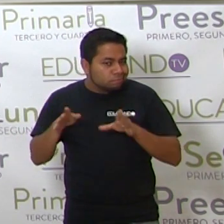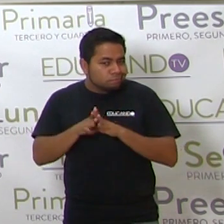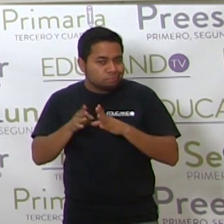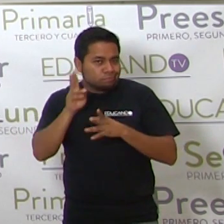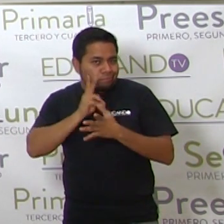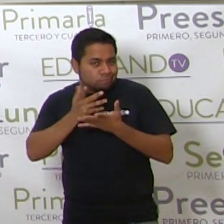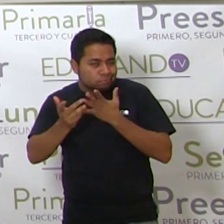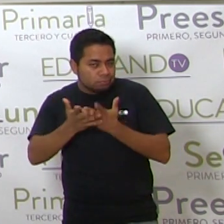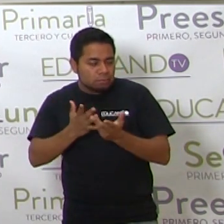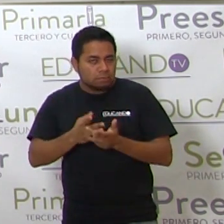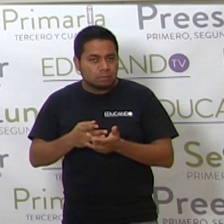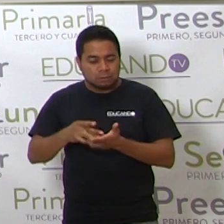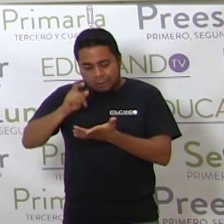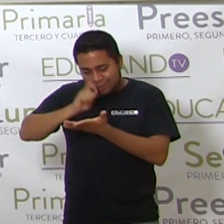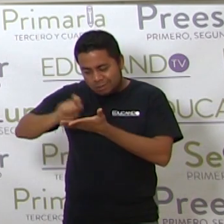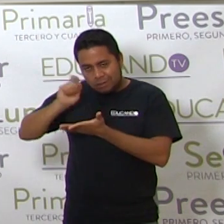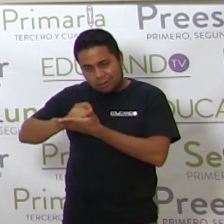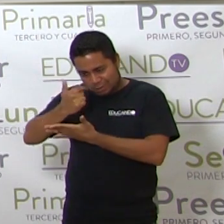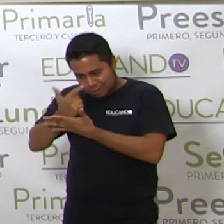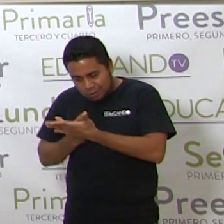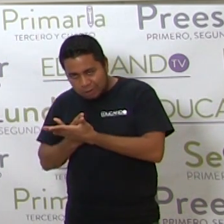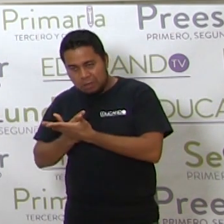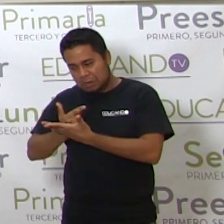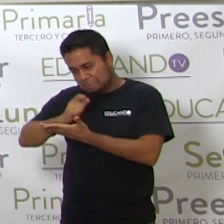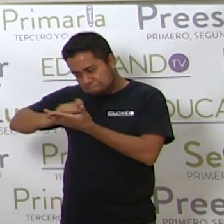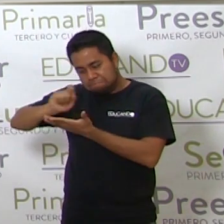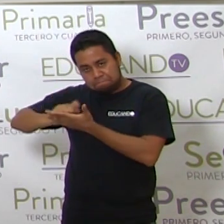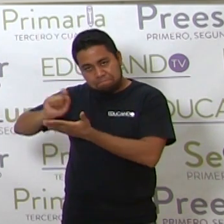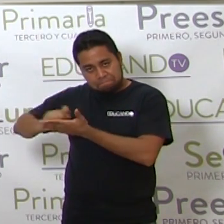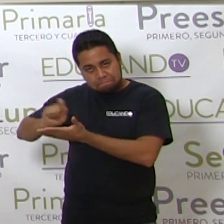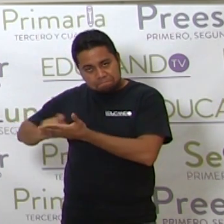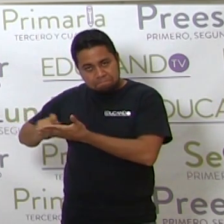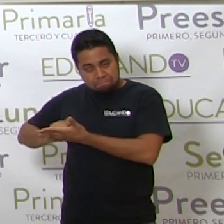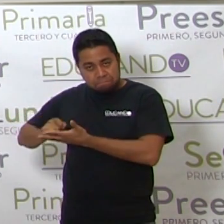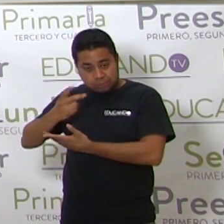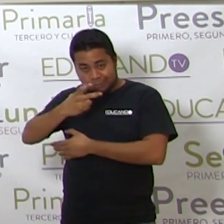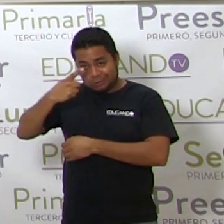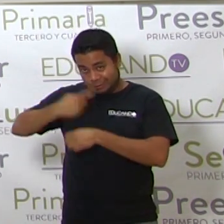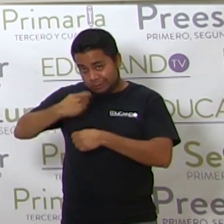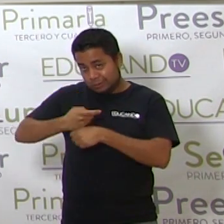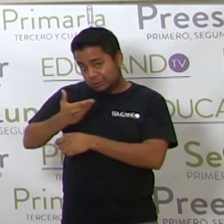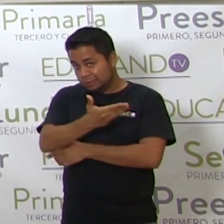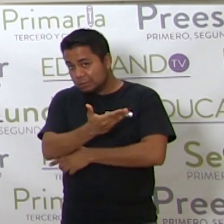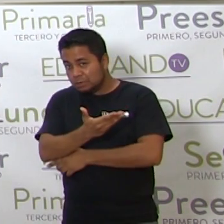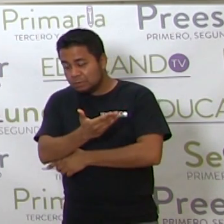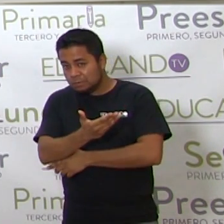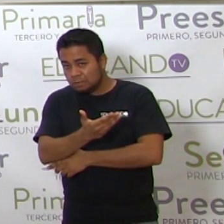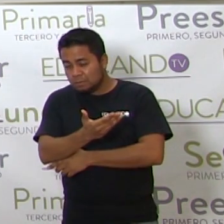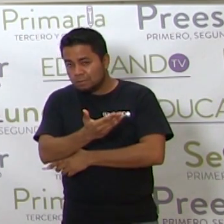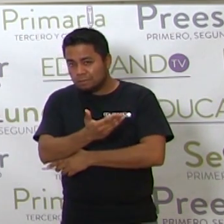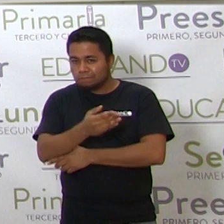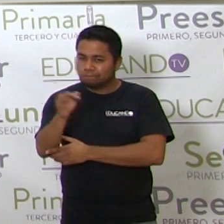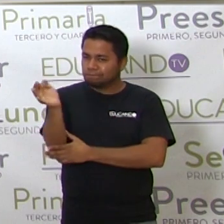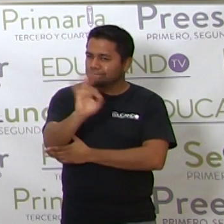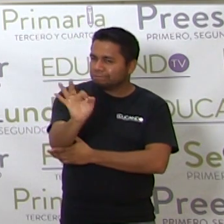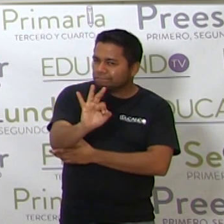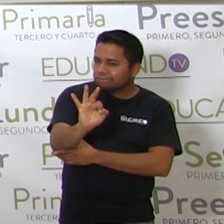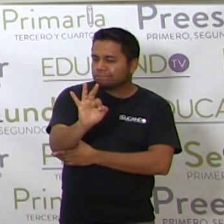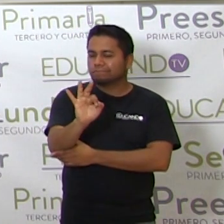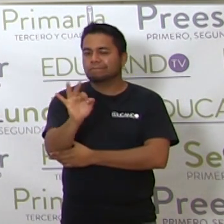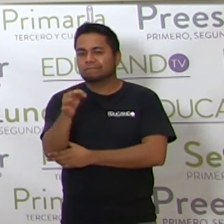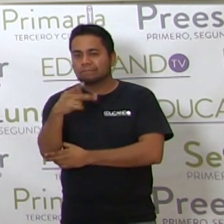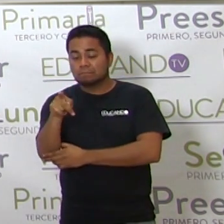escribir el guión y los libretos será lo número uno probablemente pero